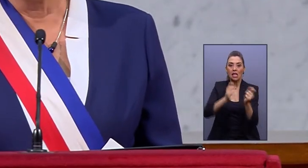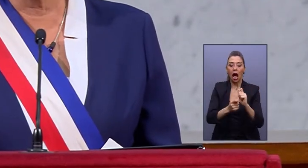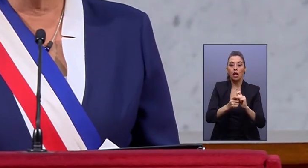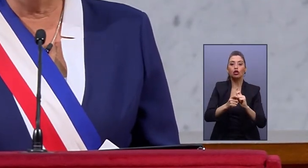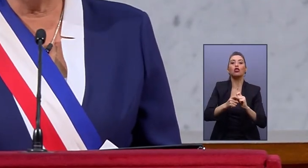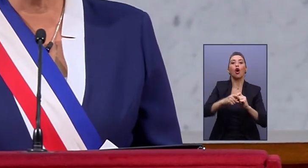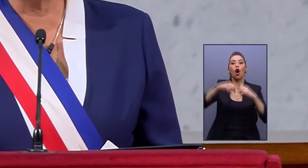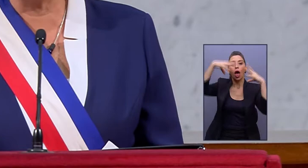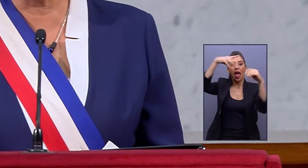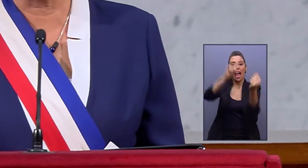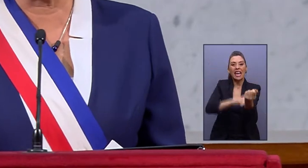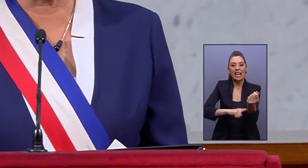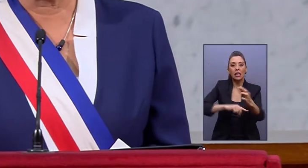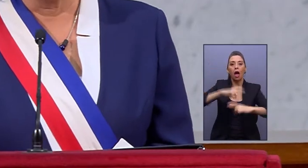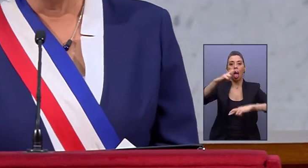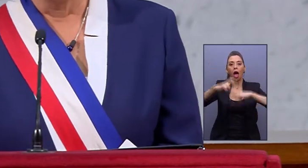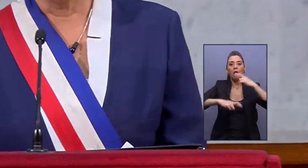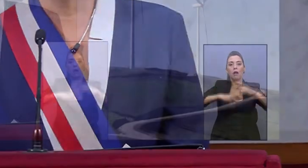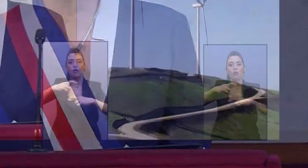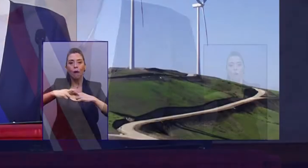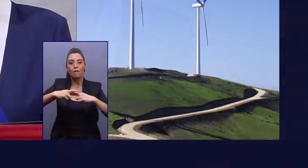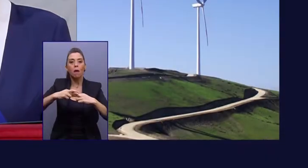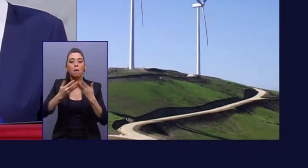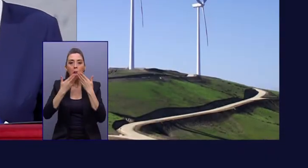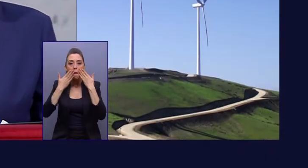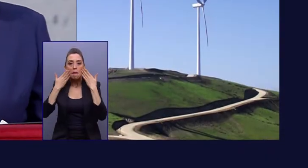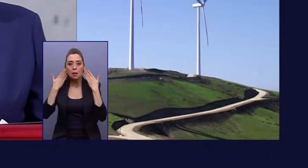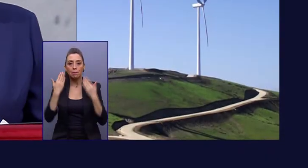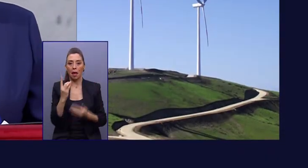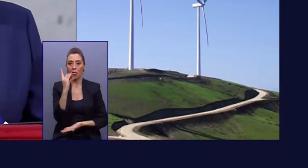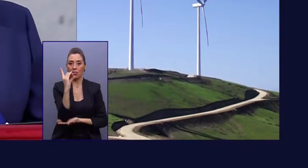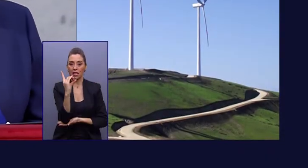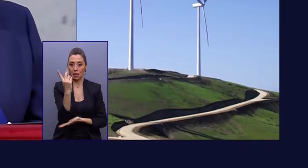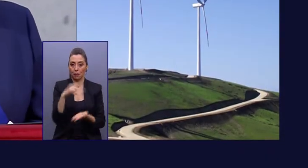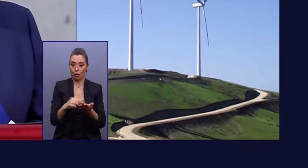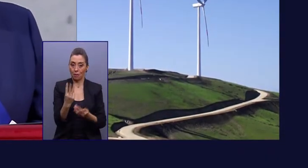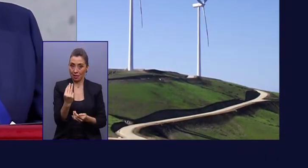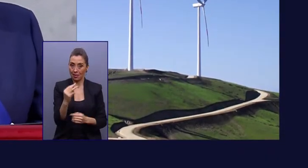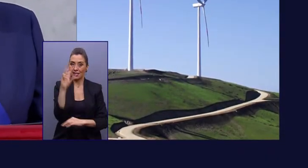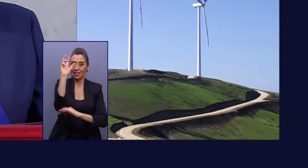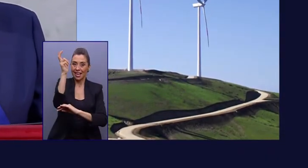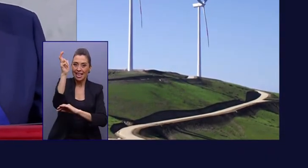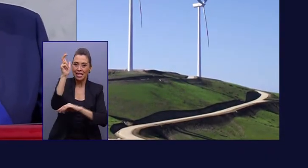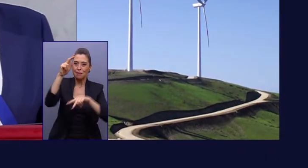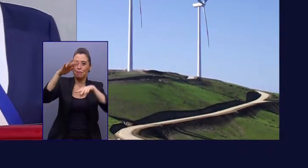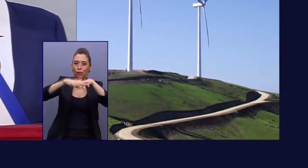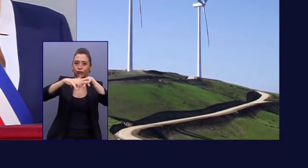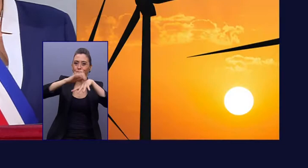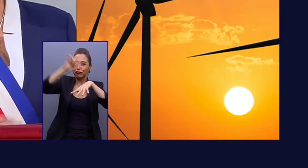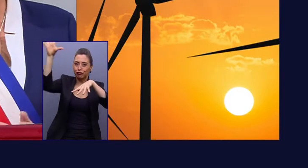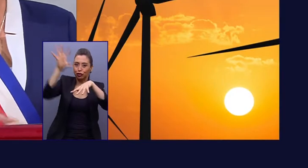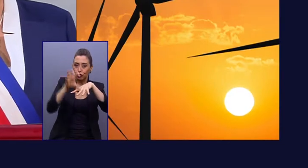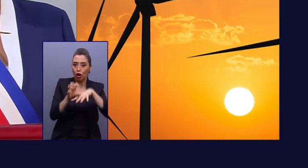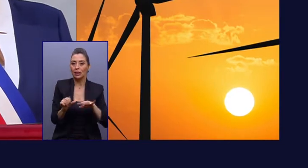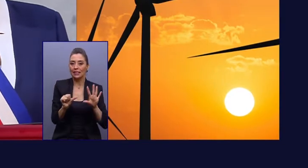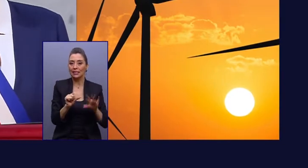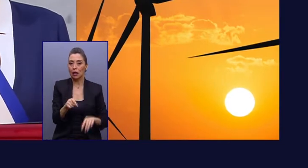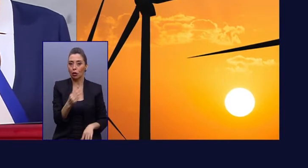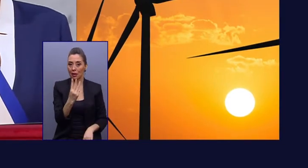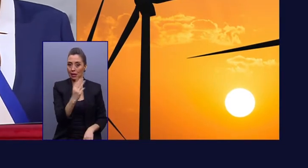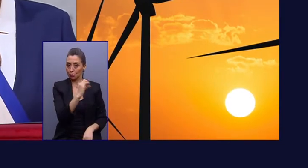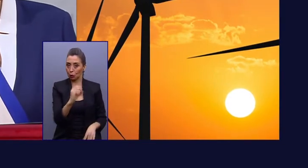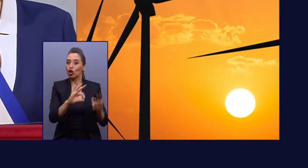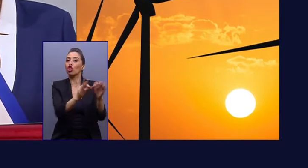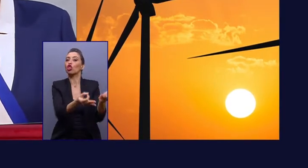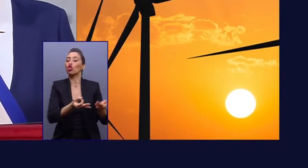renovadas, renovables y limpias. En diciembre de 2013, las energías renovables no convencionales representaban un 6,3%